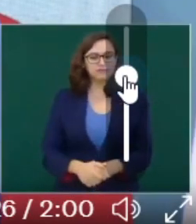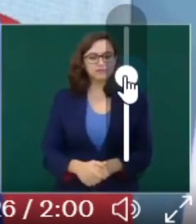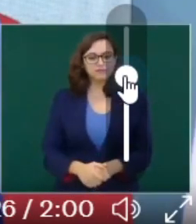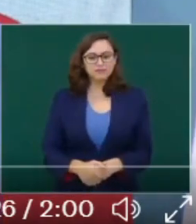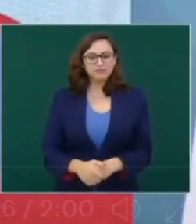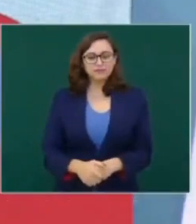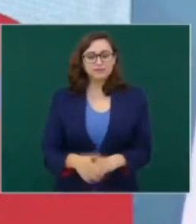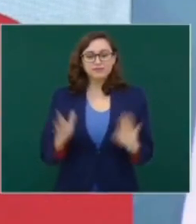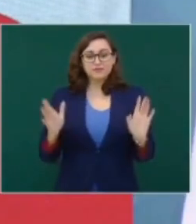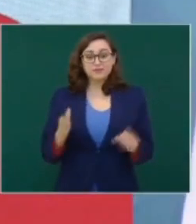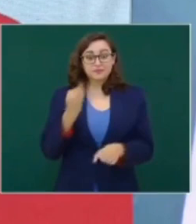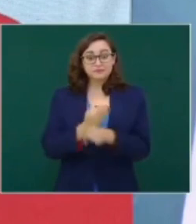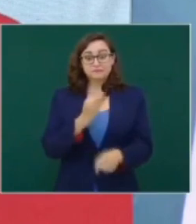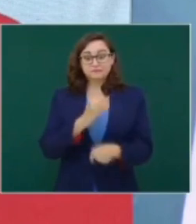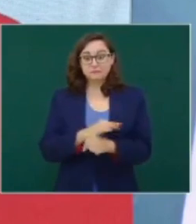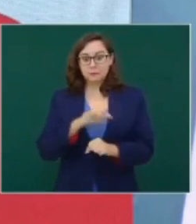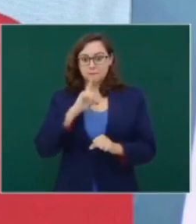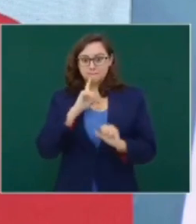Nadie dice nada del litio.